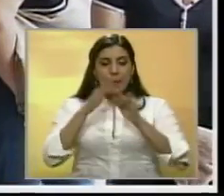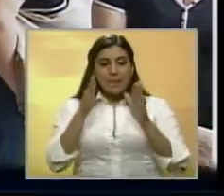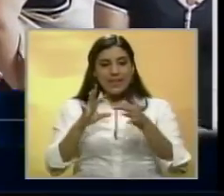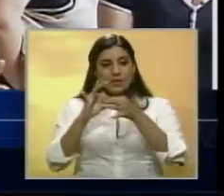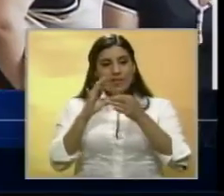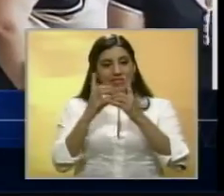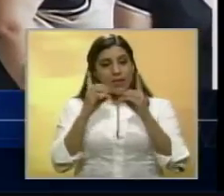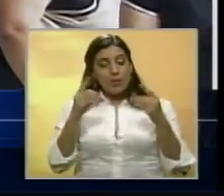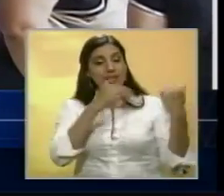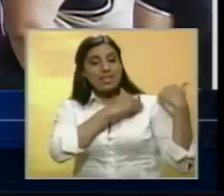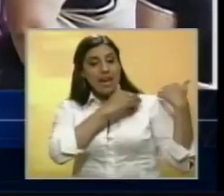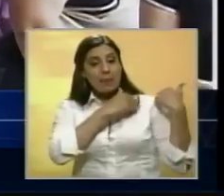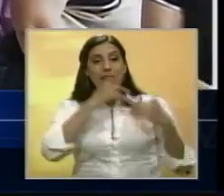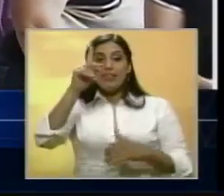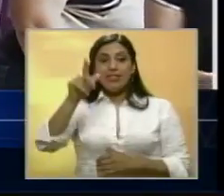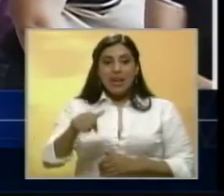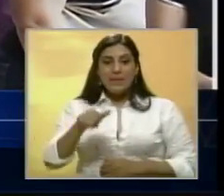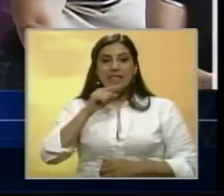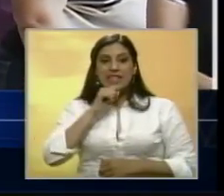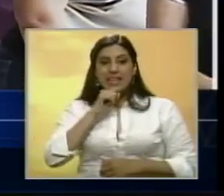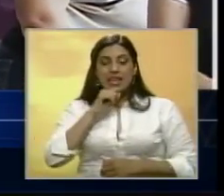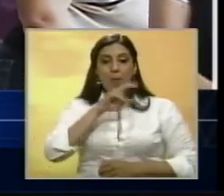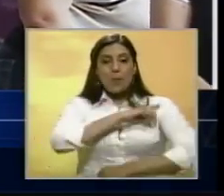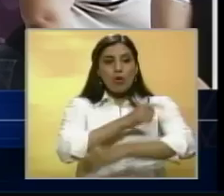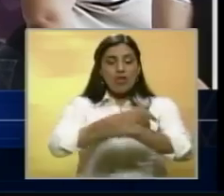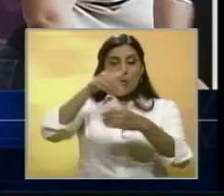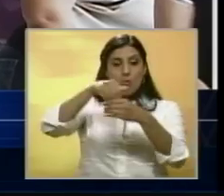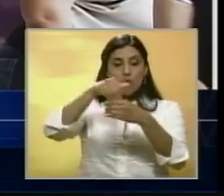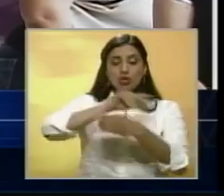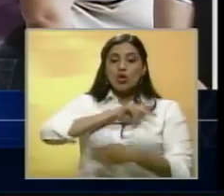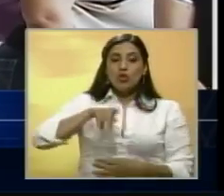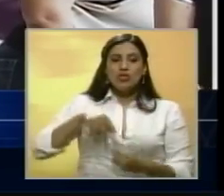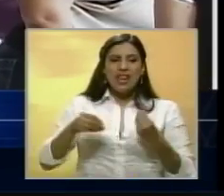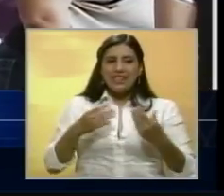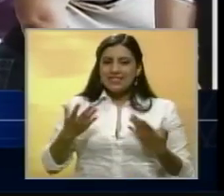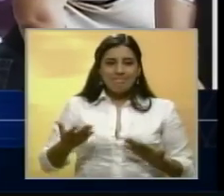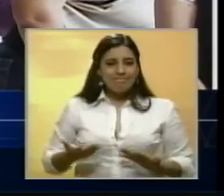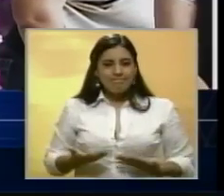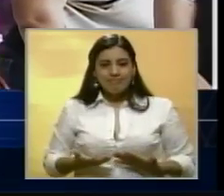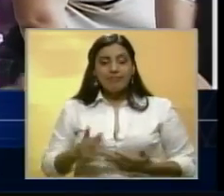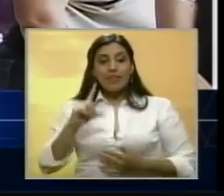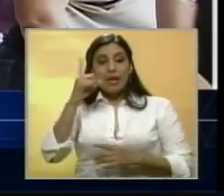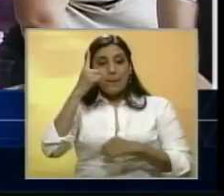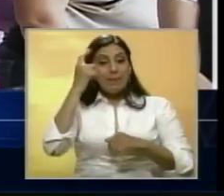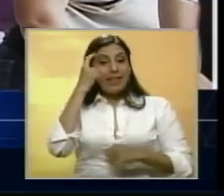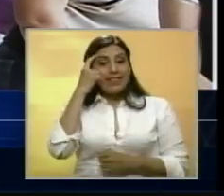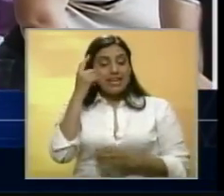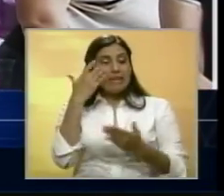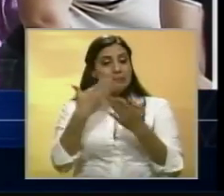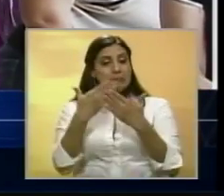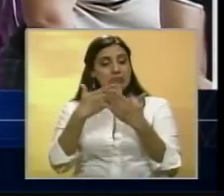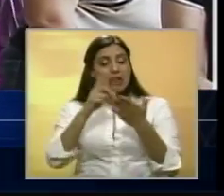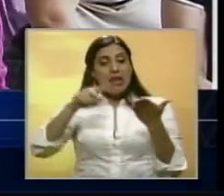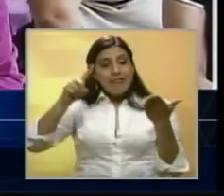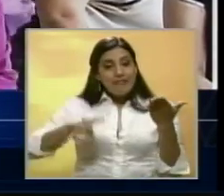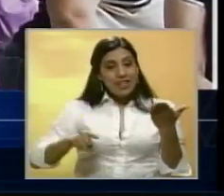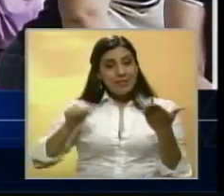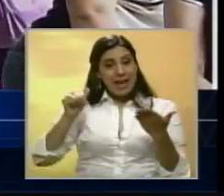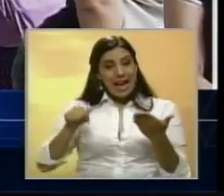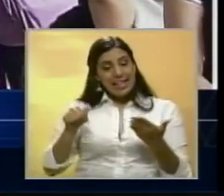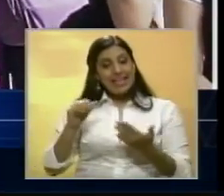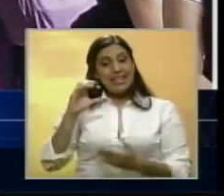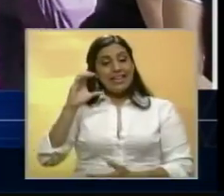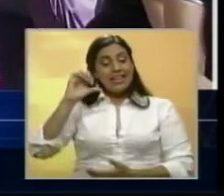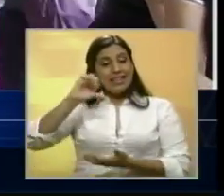Unidad Democrática y representante ante el Poder Electoral, en lo que ha sido entonces este primer día de validación de las firmas acá en